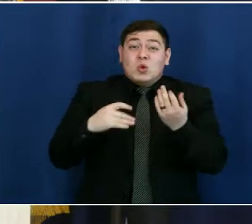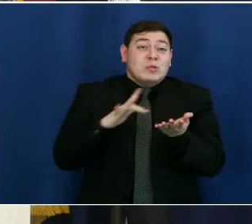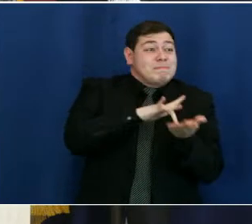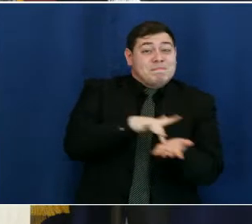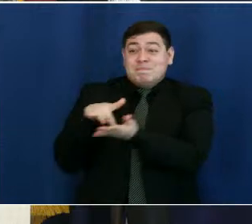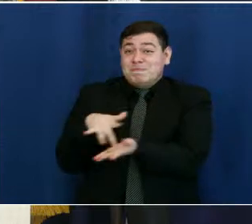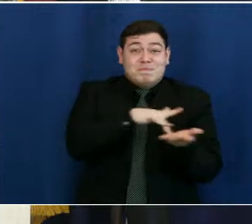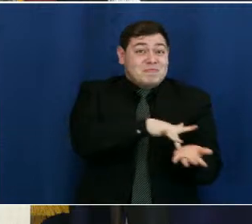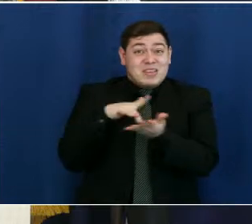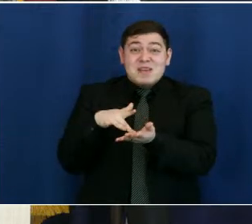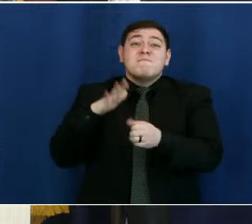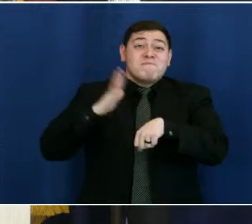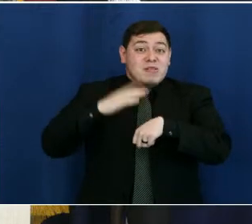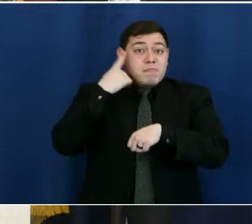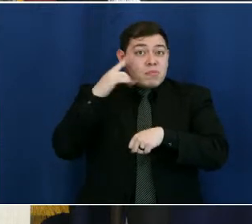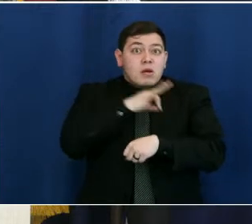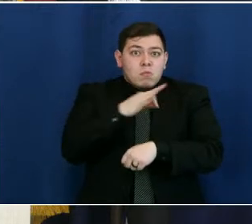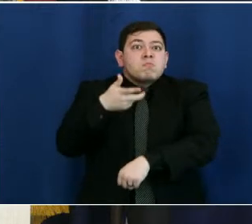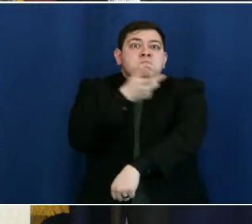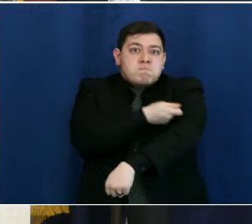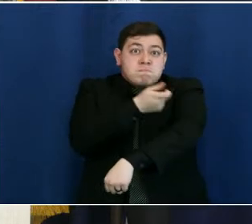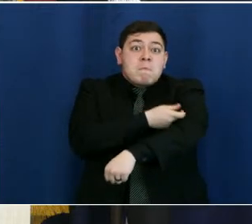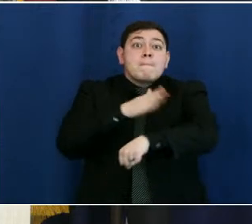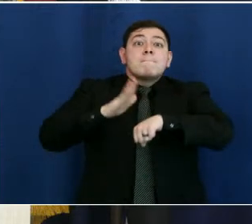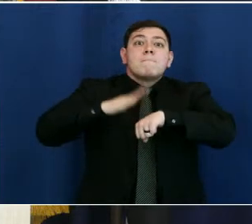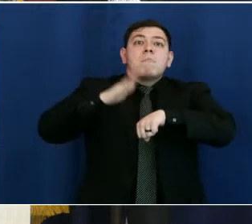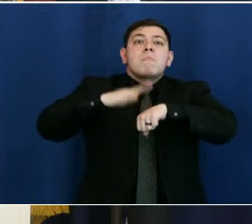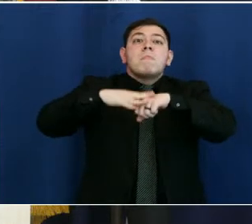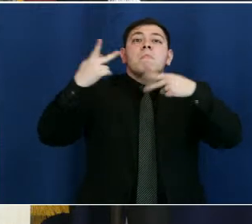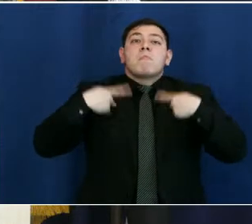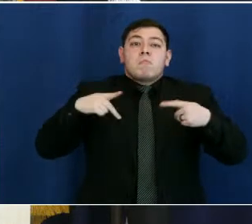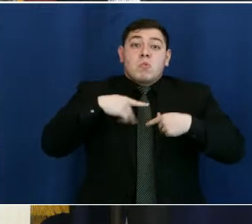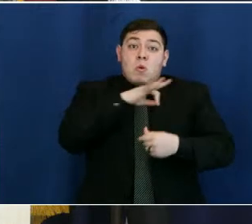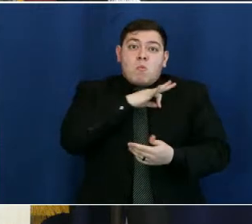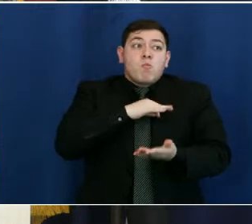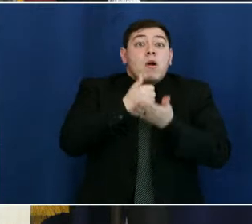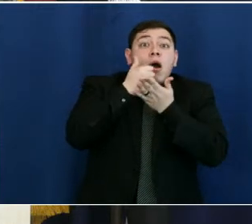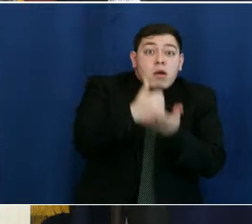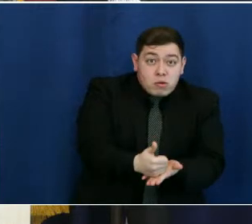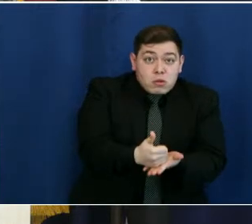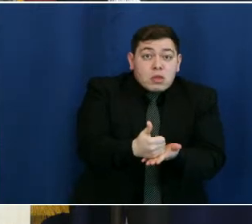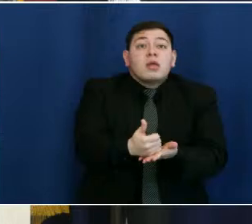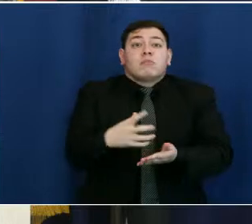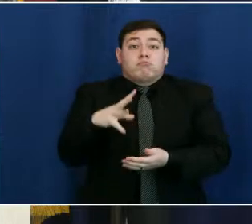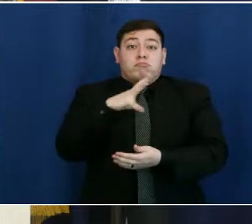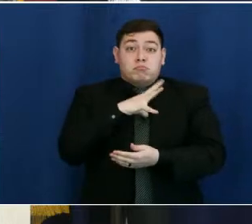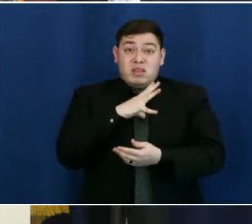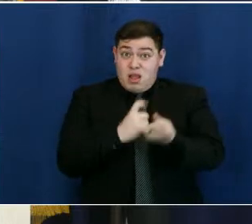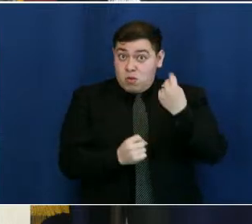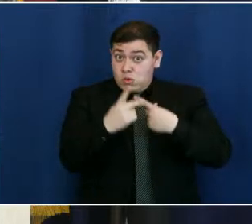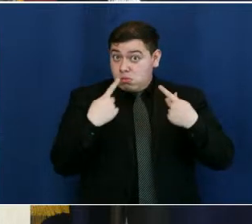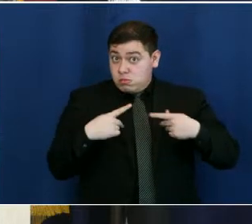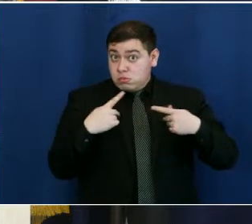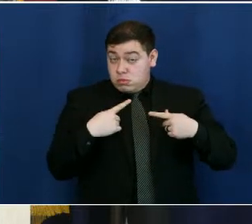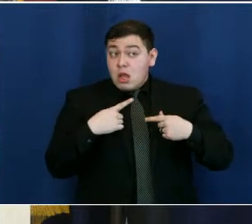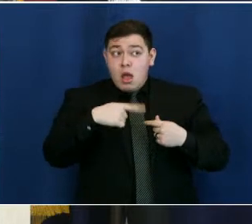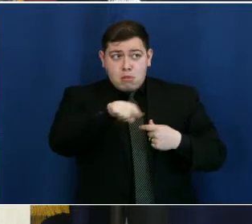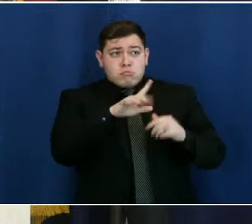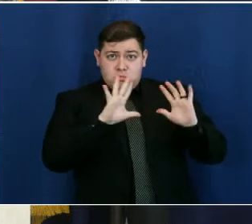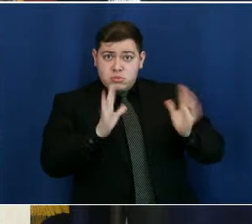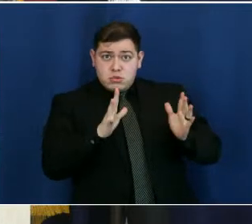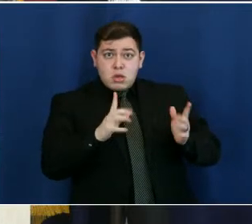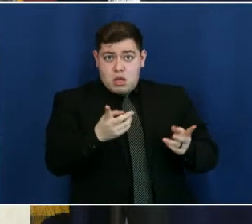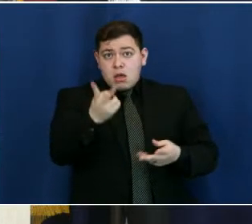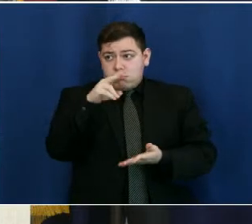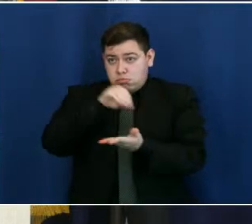que trabajar juntos para poder vacunar a la mayor cantidad de personas posible. A las personas que ya se han vacunado, hay que